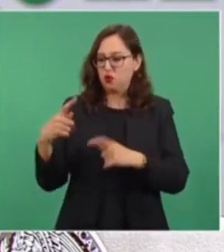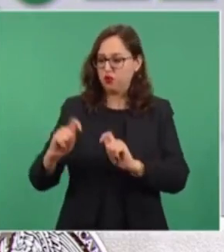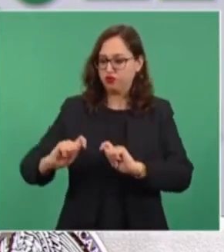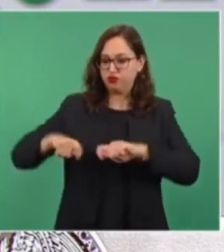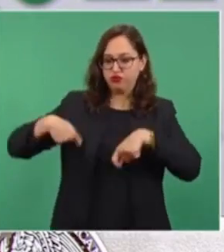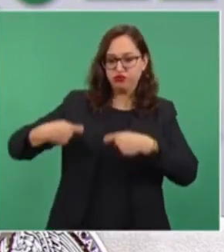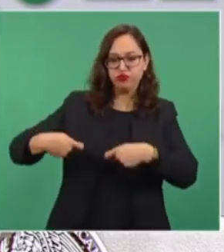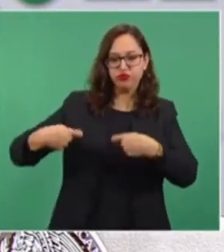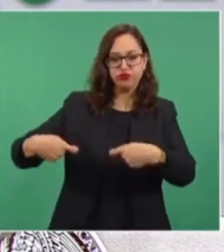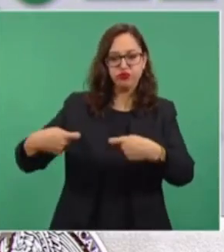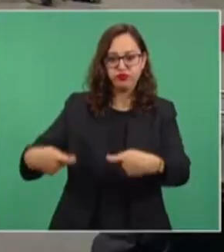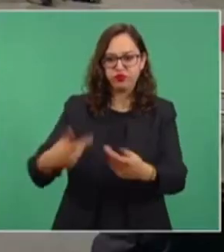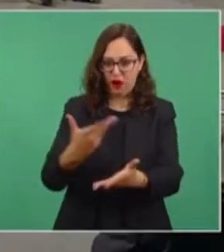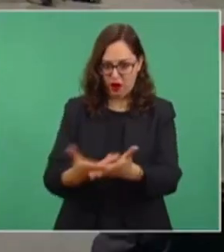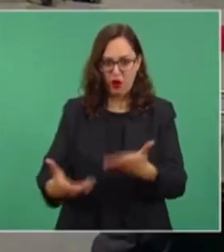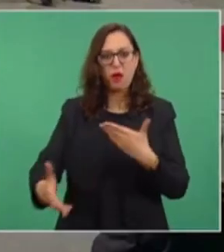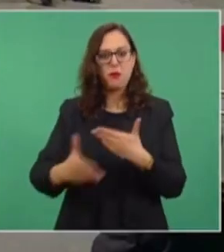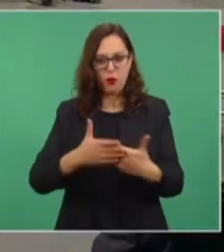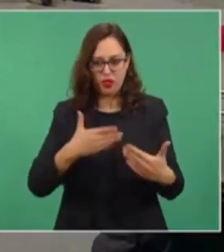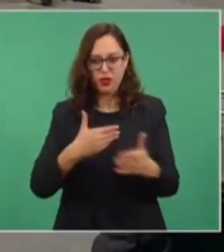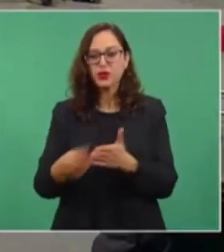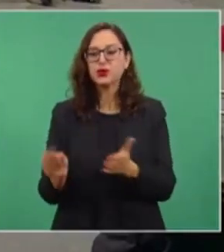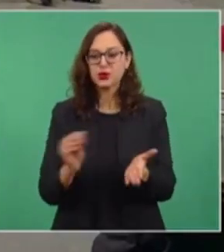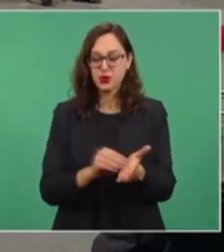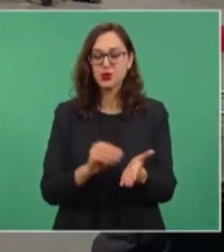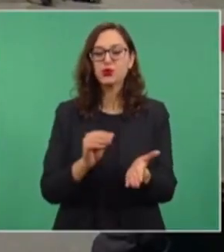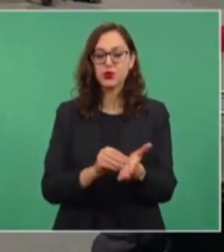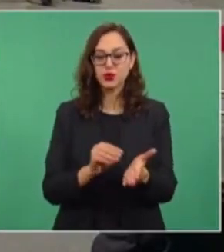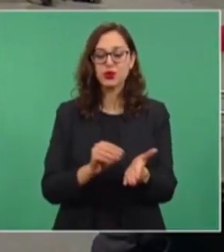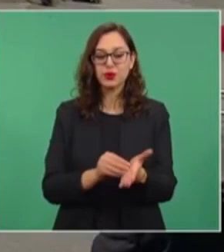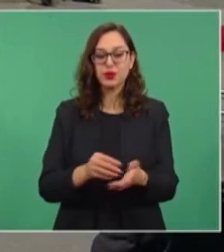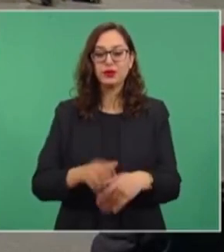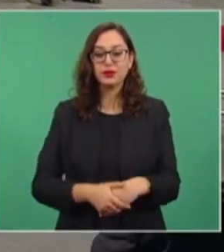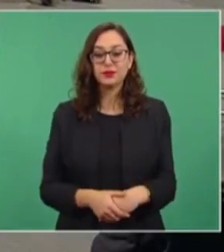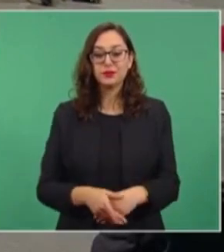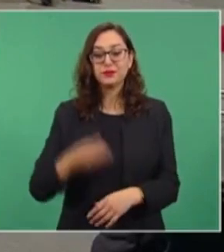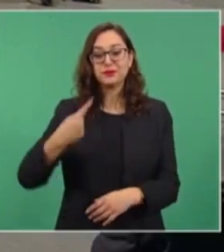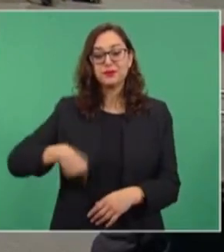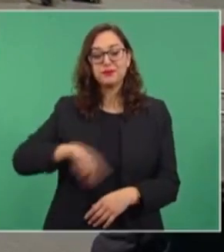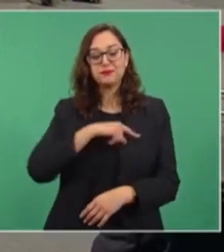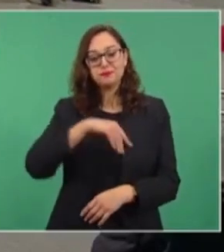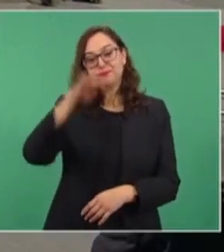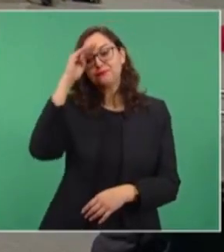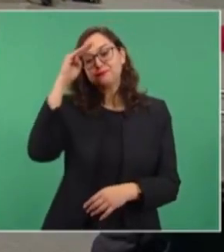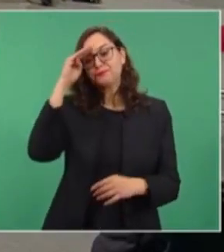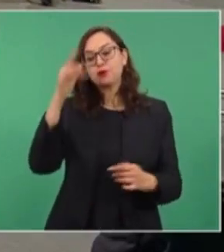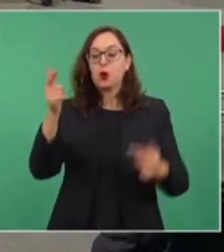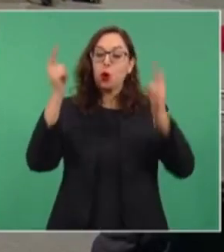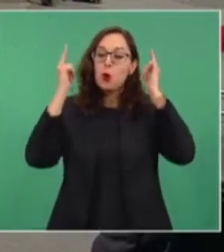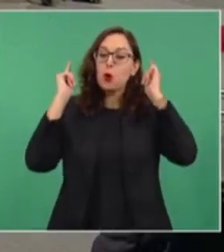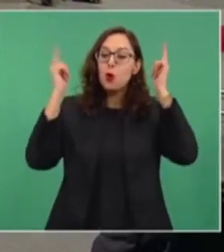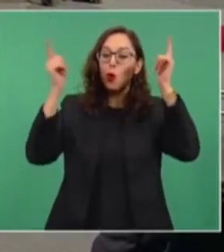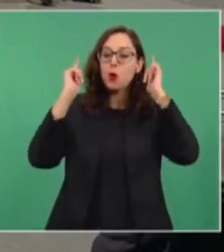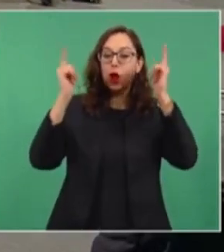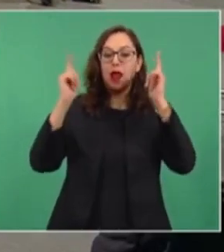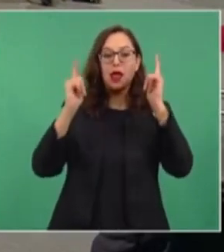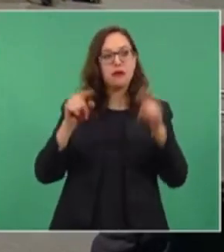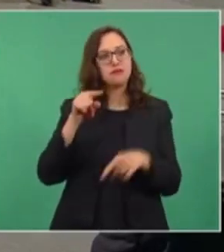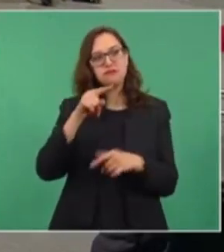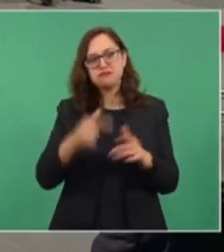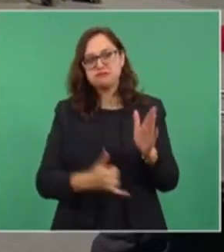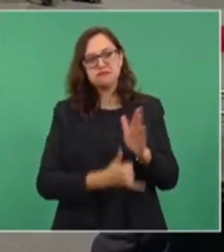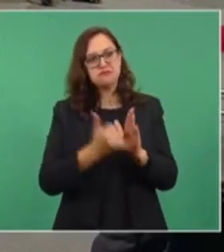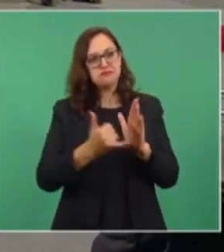siglos XX y XXI en nuestro país. Hacemos votos para que su obra sea conservada y